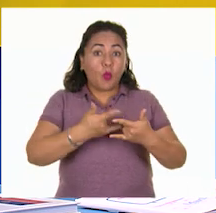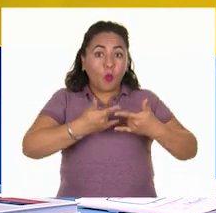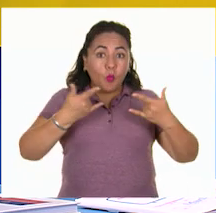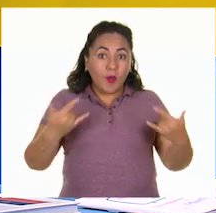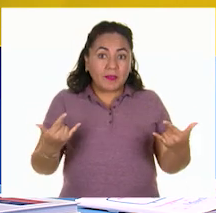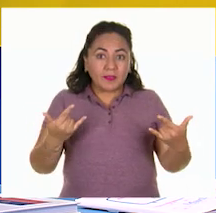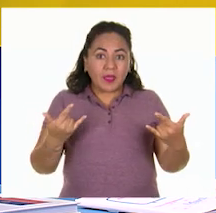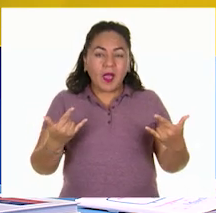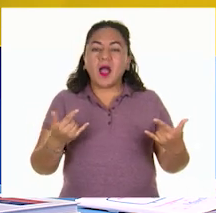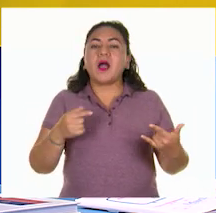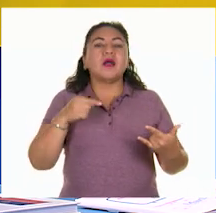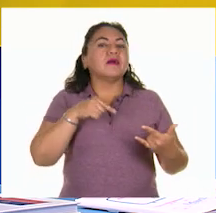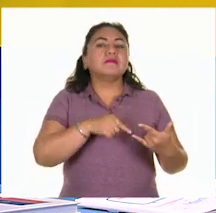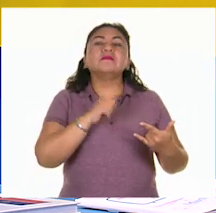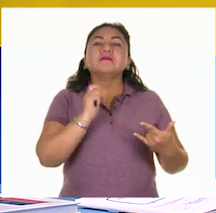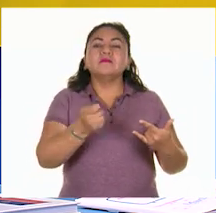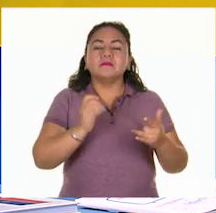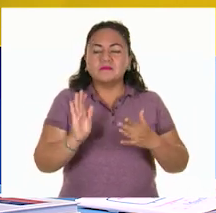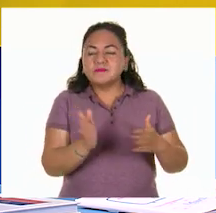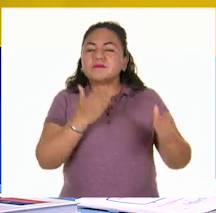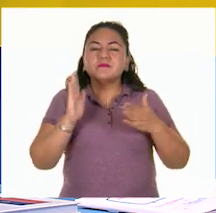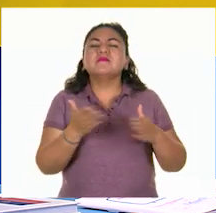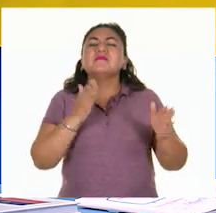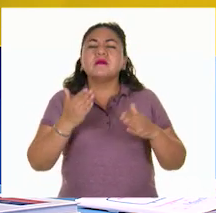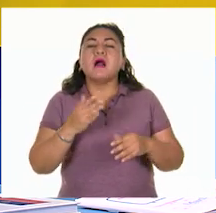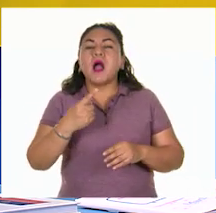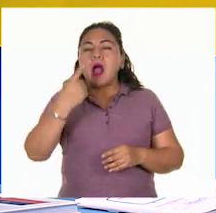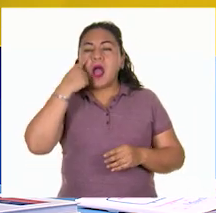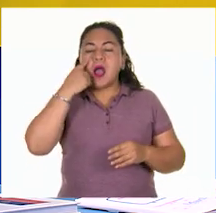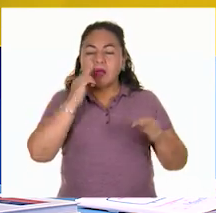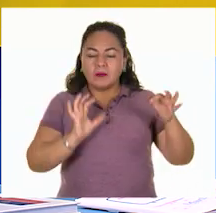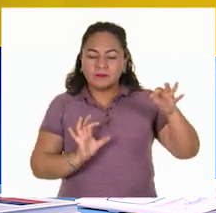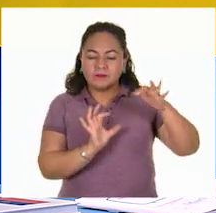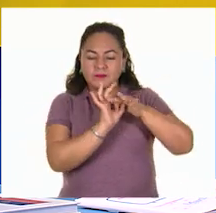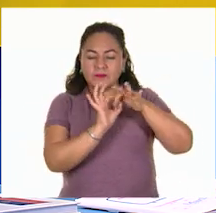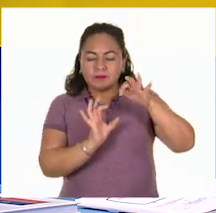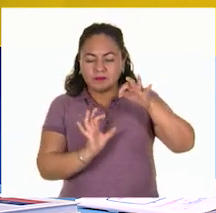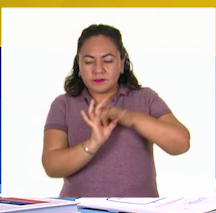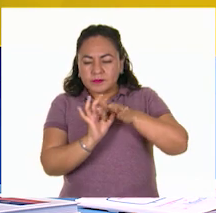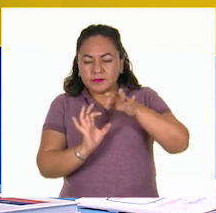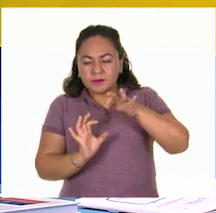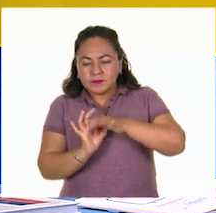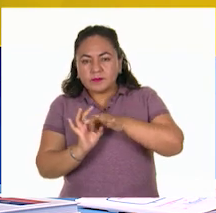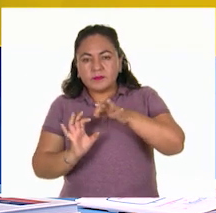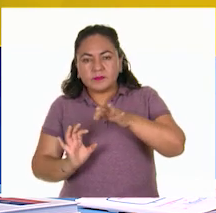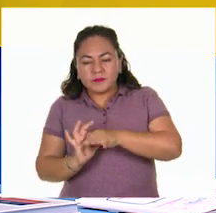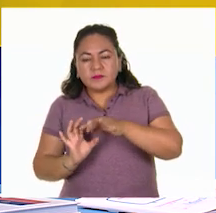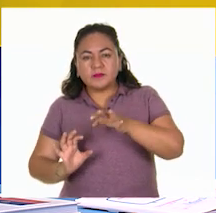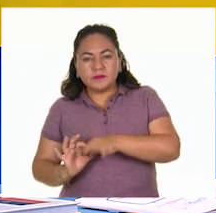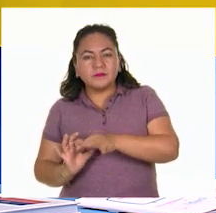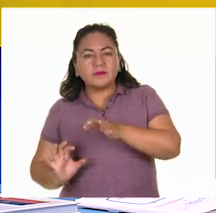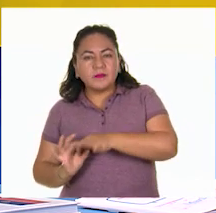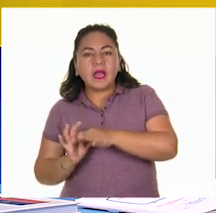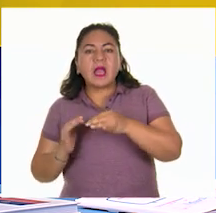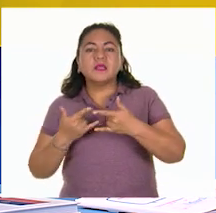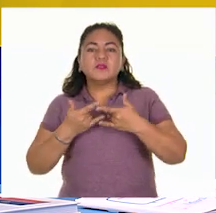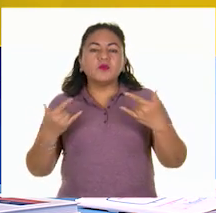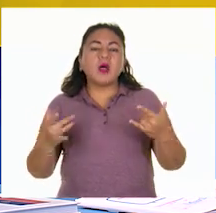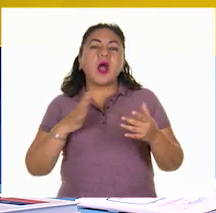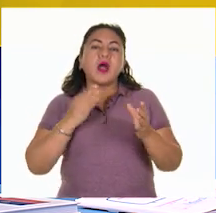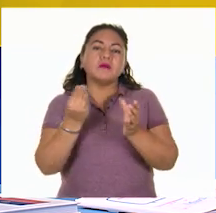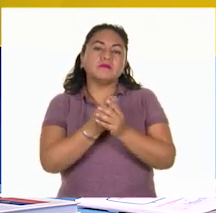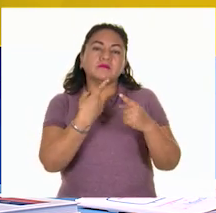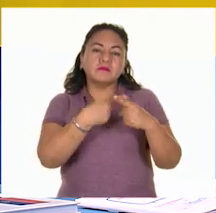como bien dices, la trama son los hechos que encadenados entre sí construyen la historia y pueden ser de diferentes